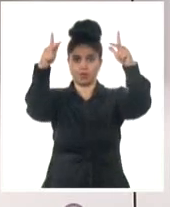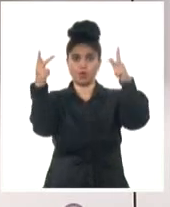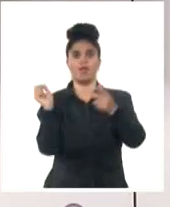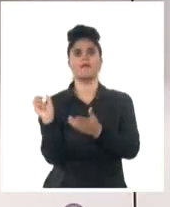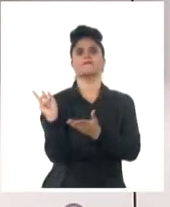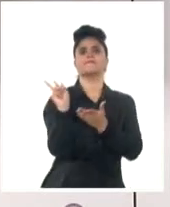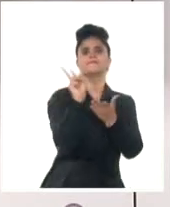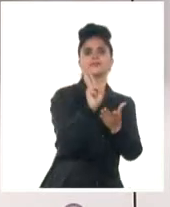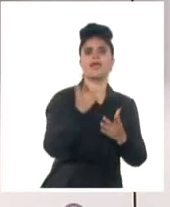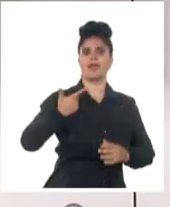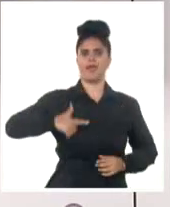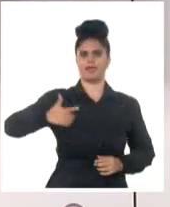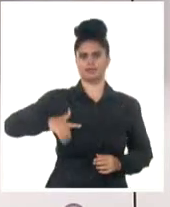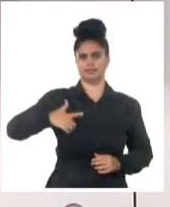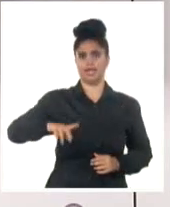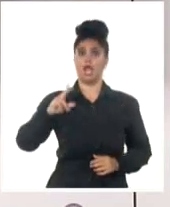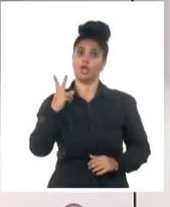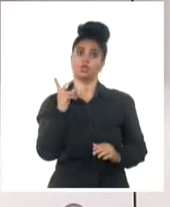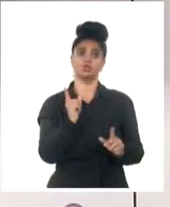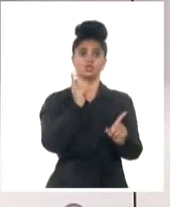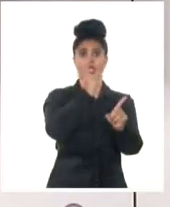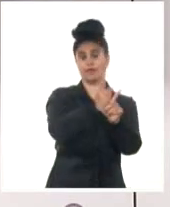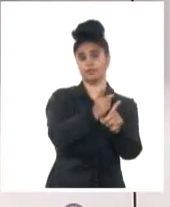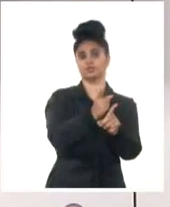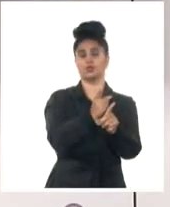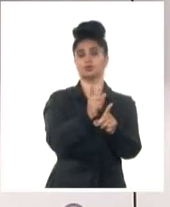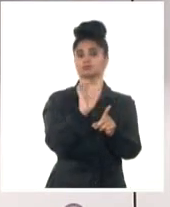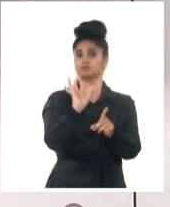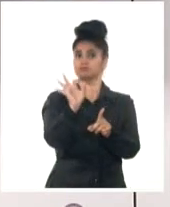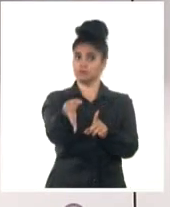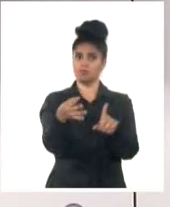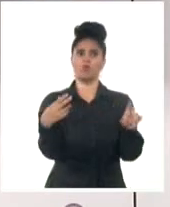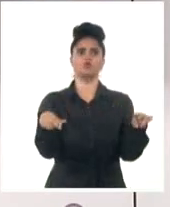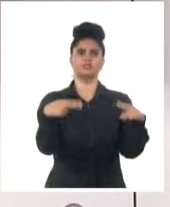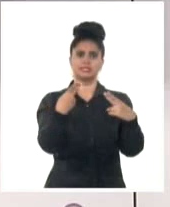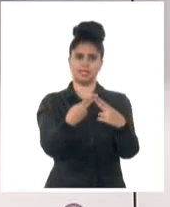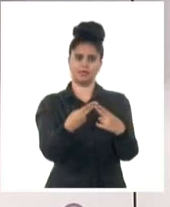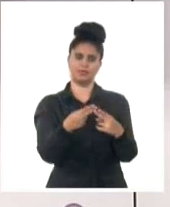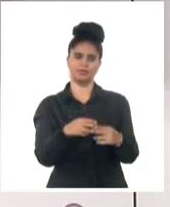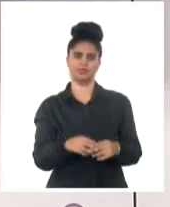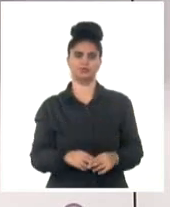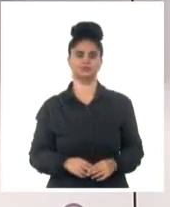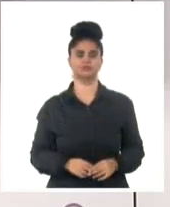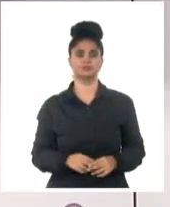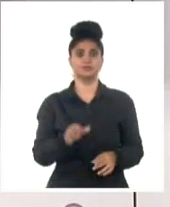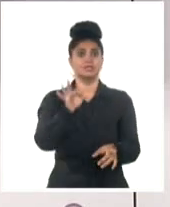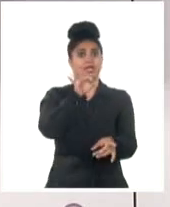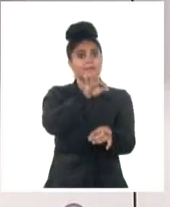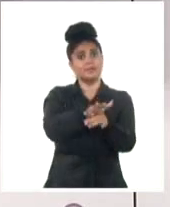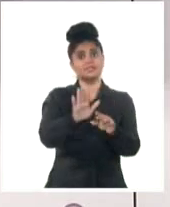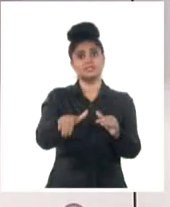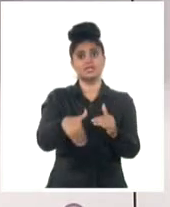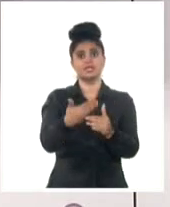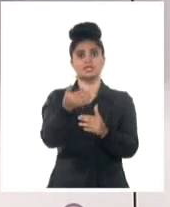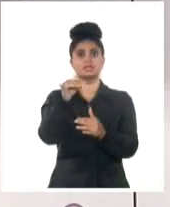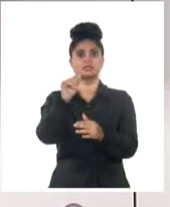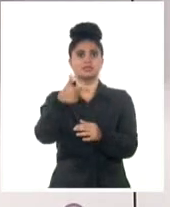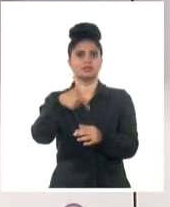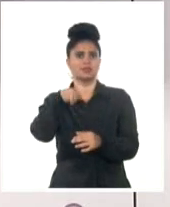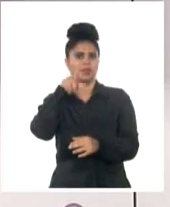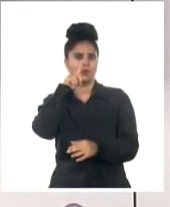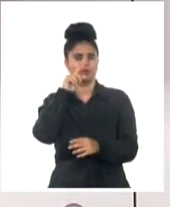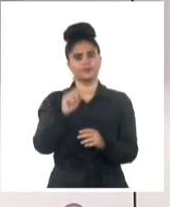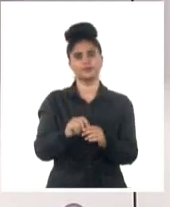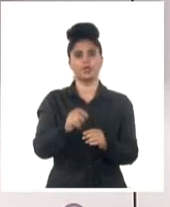Argentina, donde sostendrá dos partidos amistosos con albicelestes como preámbulo a la Liga de Naciones, que comenzará el próximo día 6 de junio.